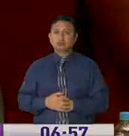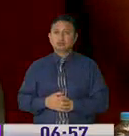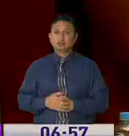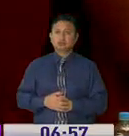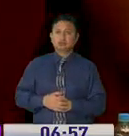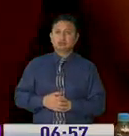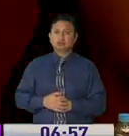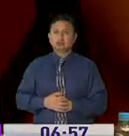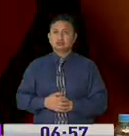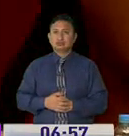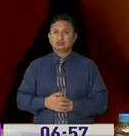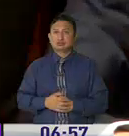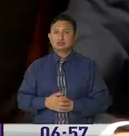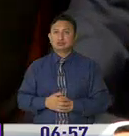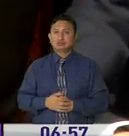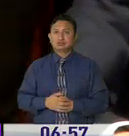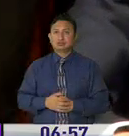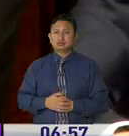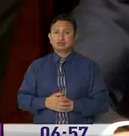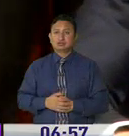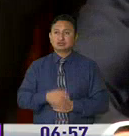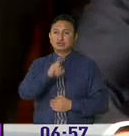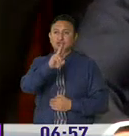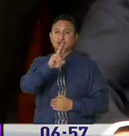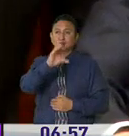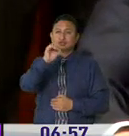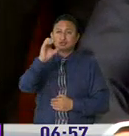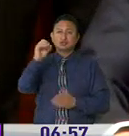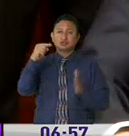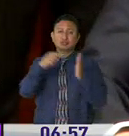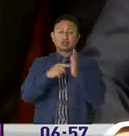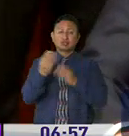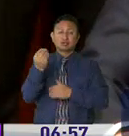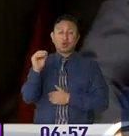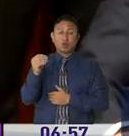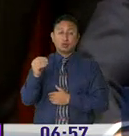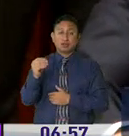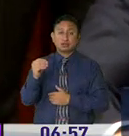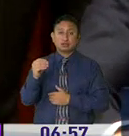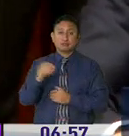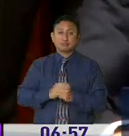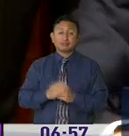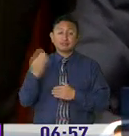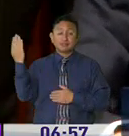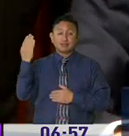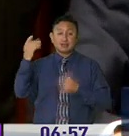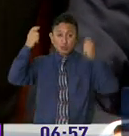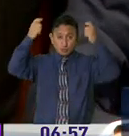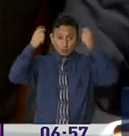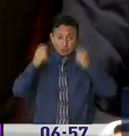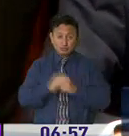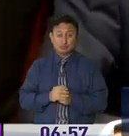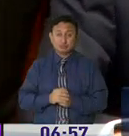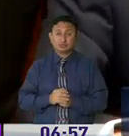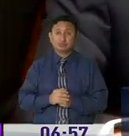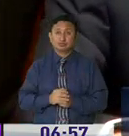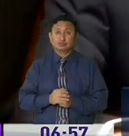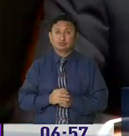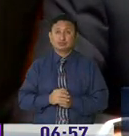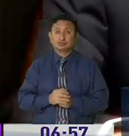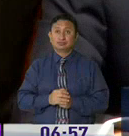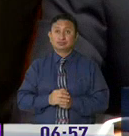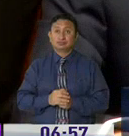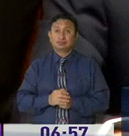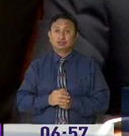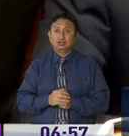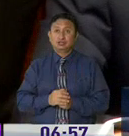Superior. 200.000 jóvenes se gradúan de bachilleres cada año. Pero